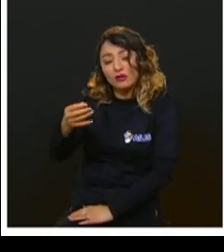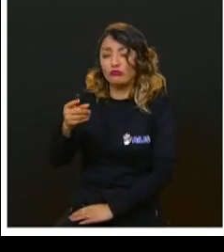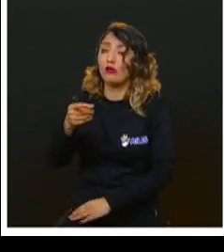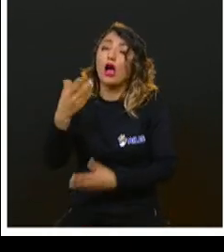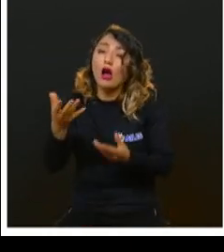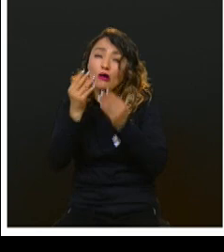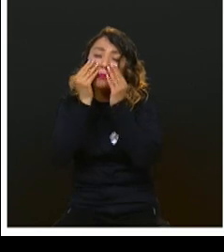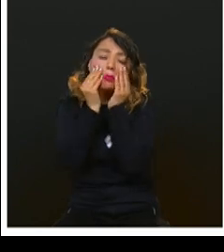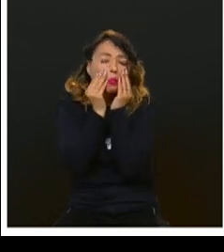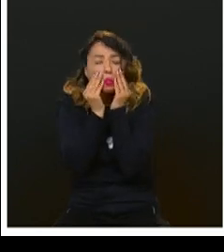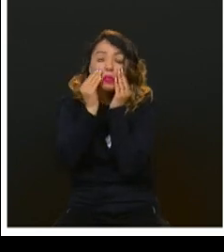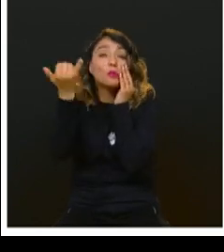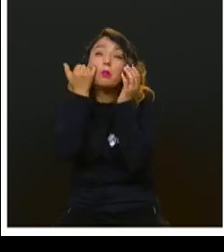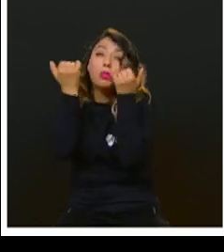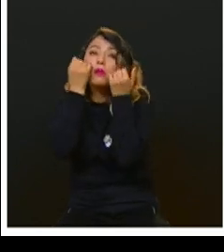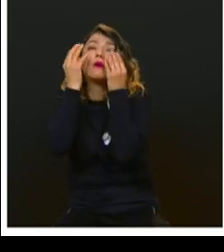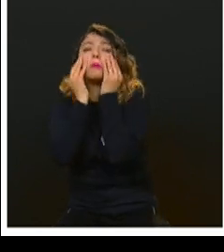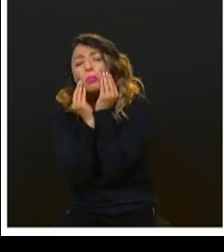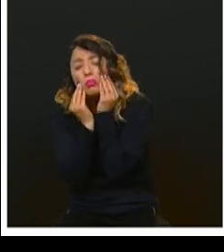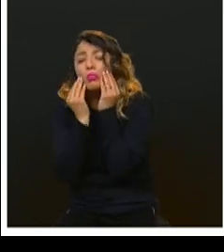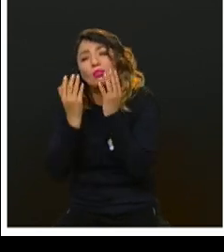cara, al final se te cayó todo.